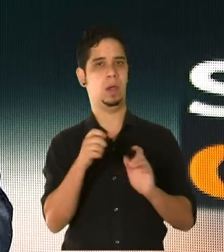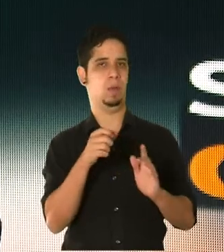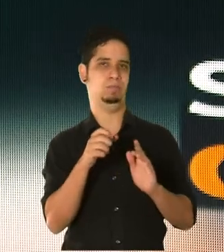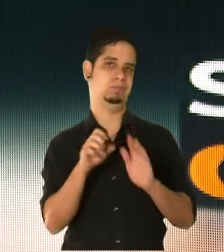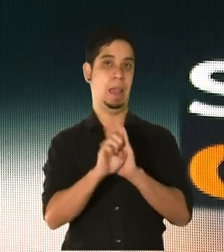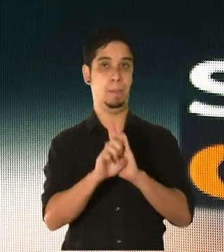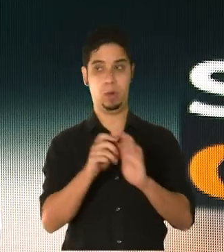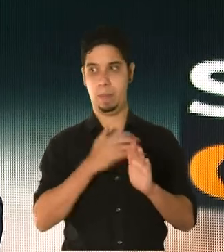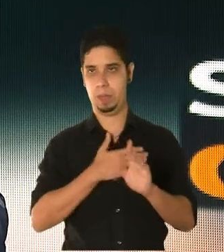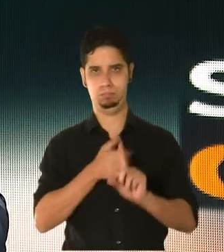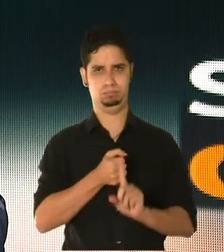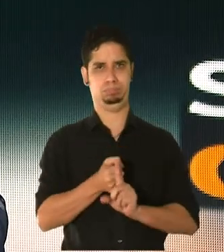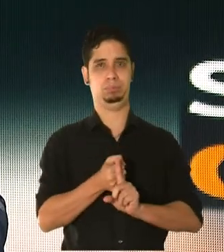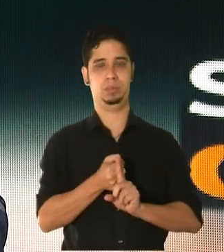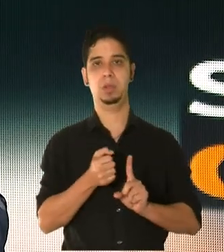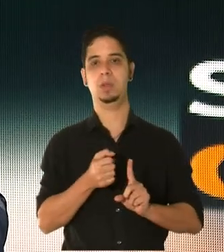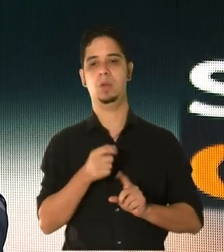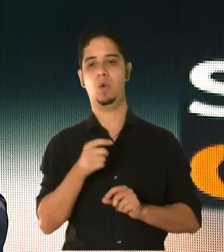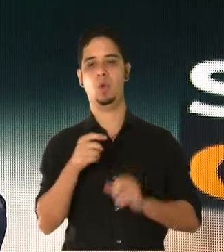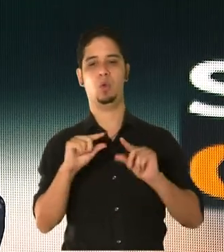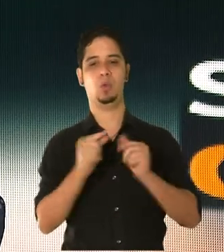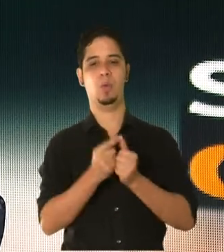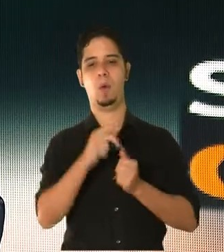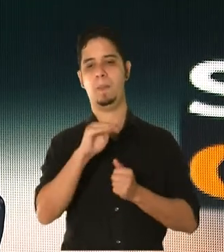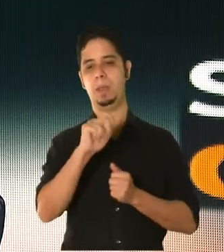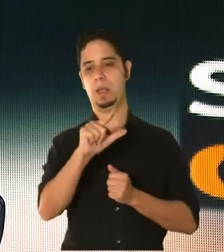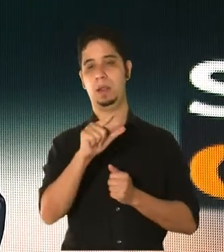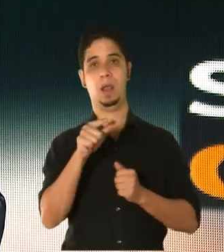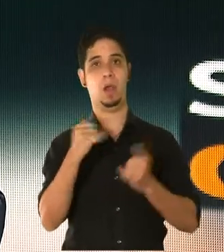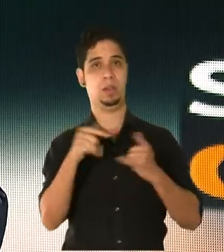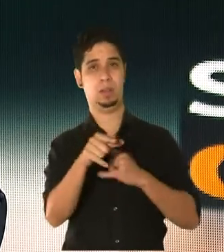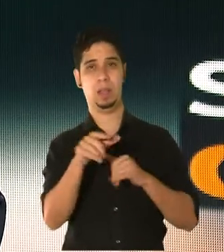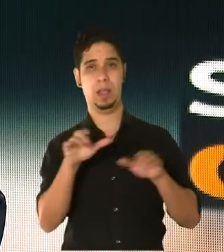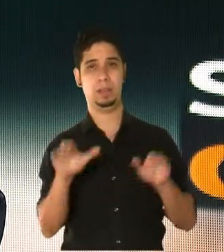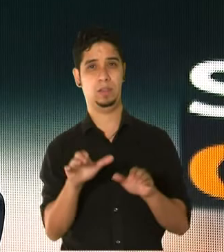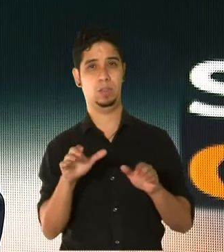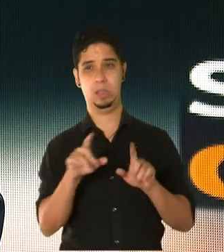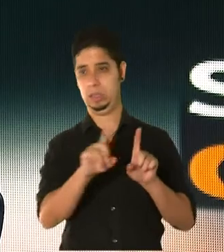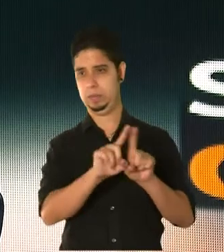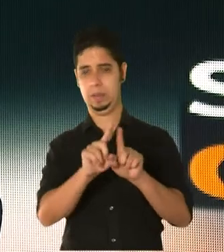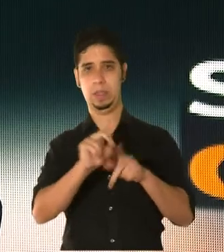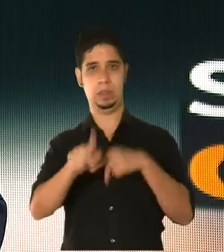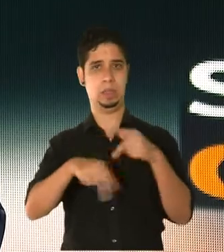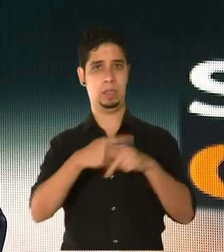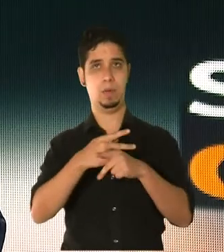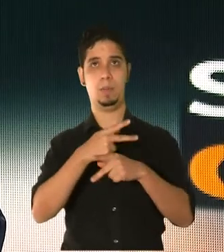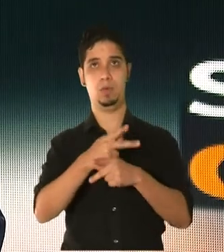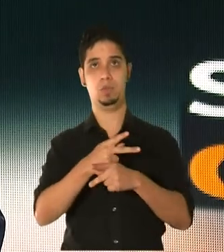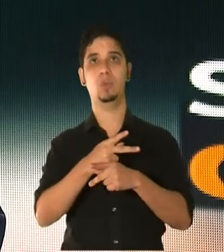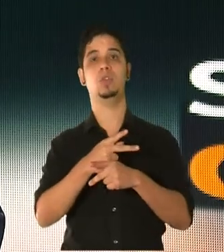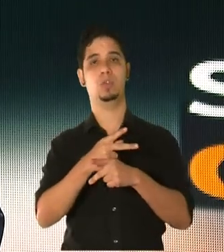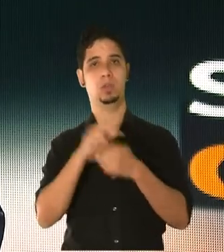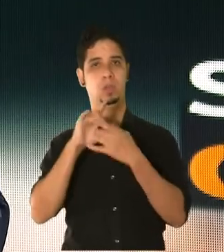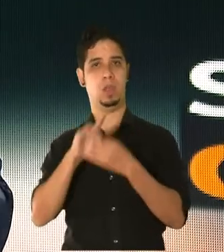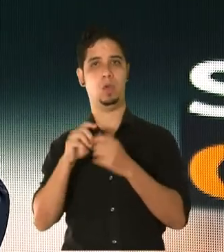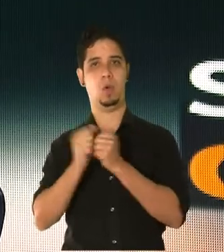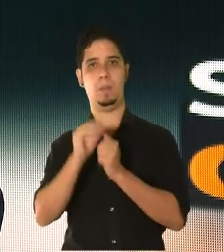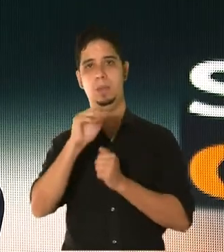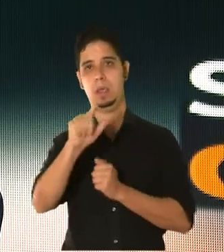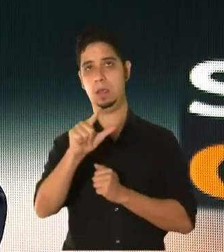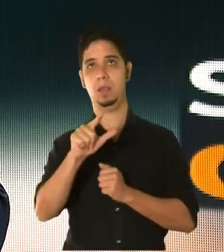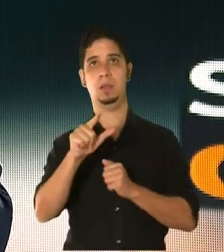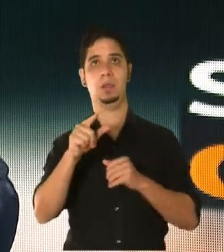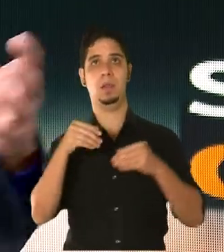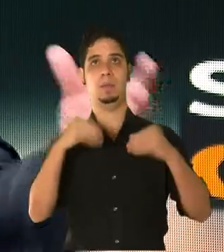favorablemente de solamente hacer miel ahora no ahora está haciendo un sinnúmero de productos derivados de la miel está vendiendo